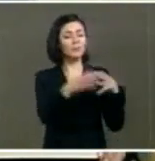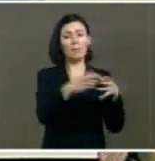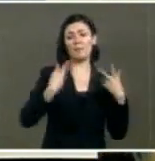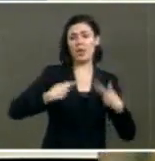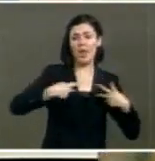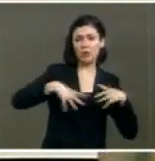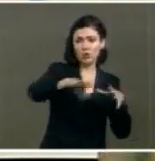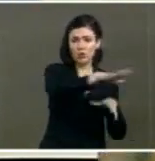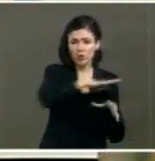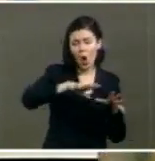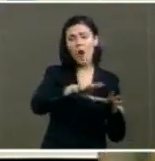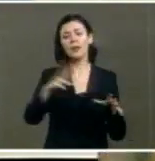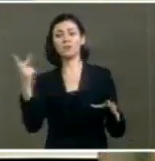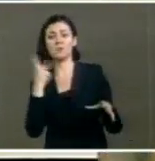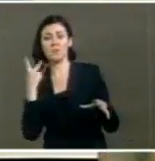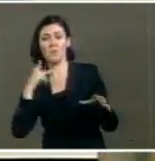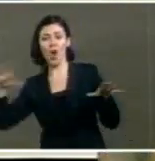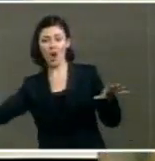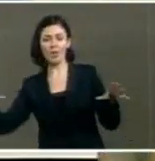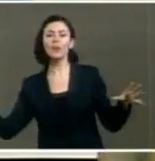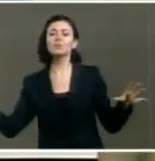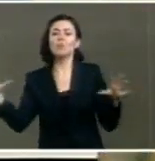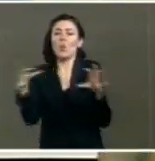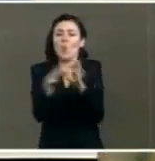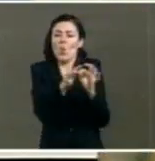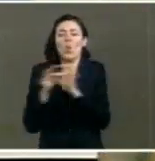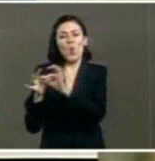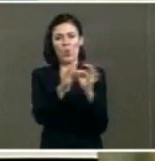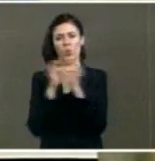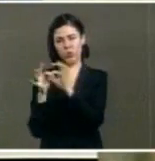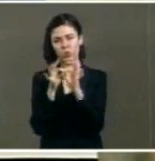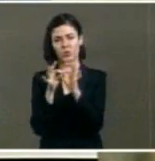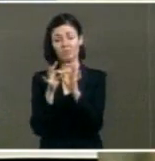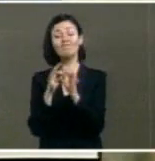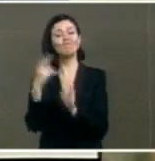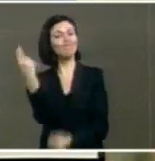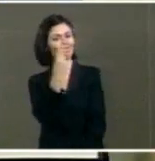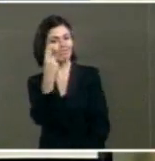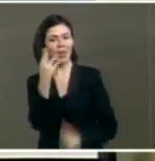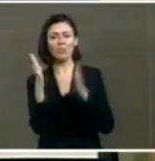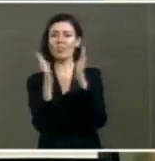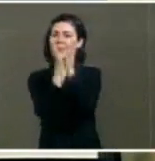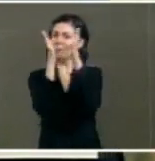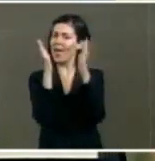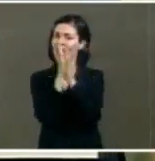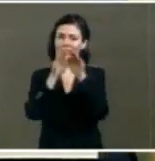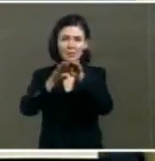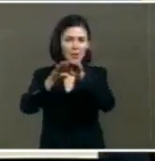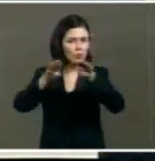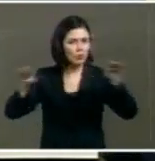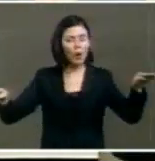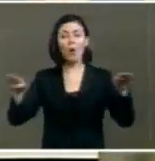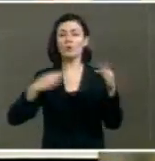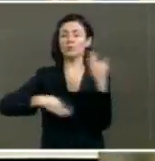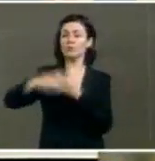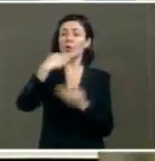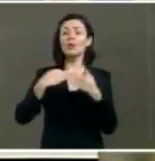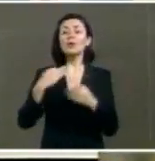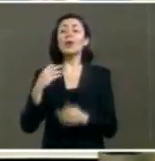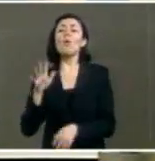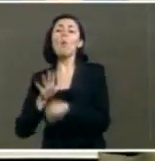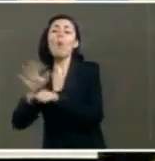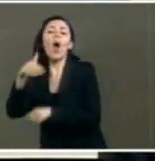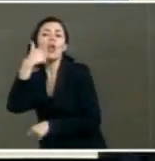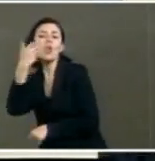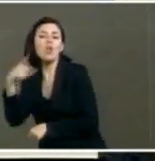política. Necesitamos una democracia que ponga el énfasis no en lo que queremos los políticos, sino